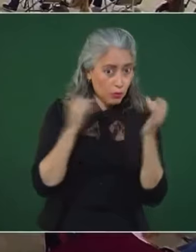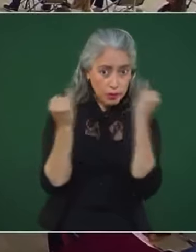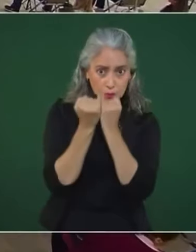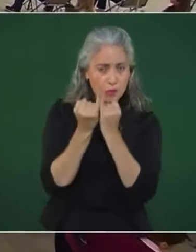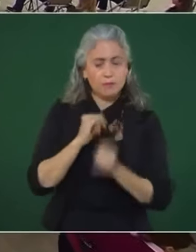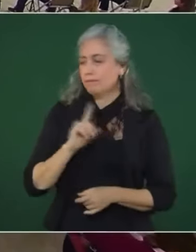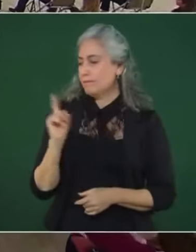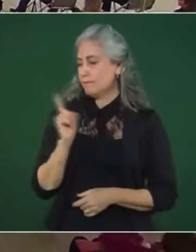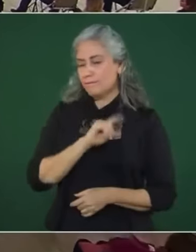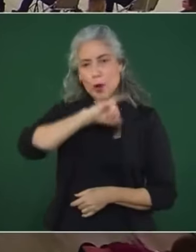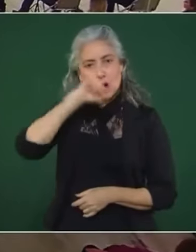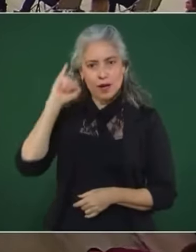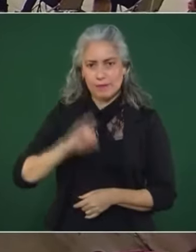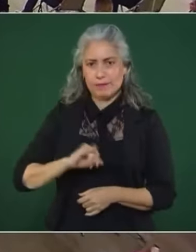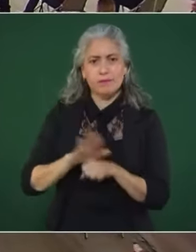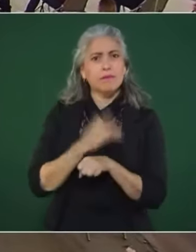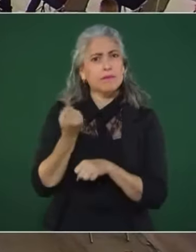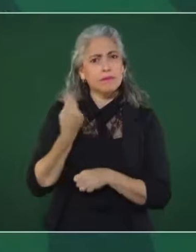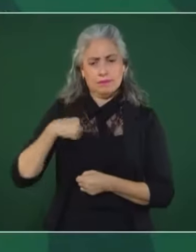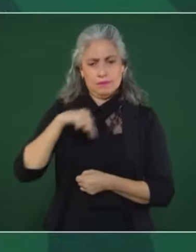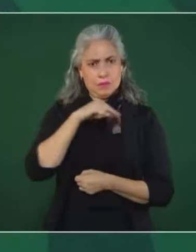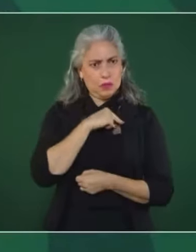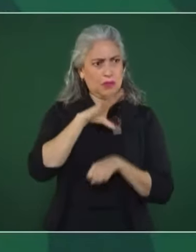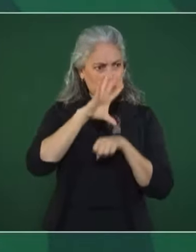Porque nosotros no permitimos